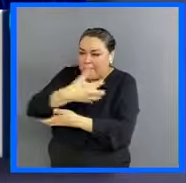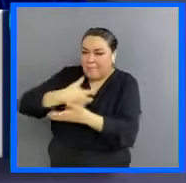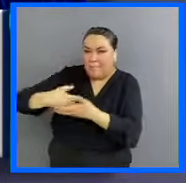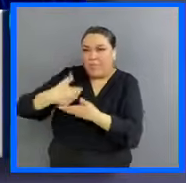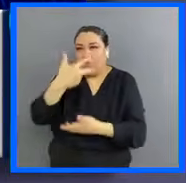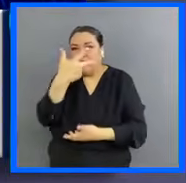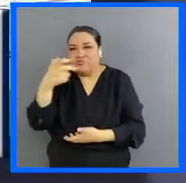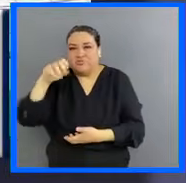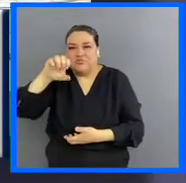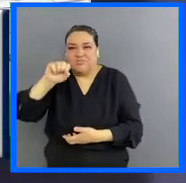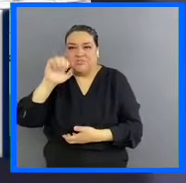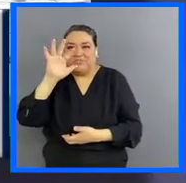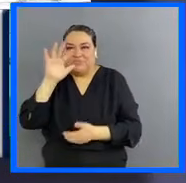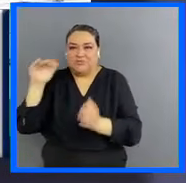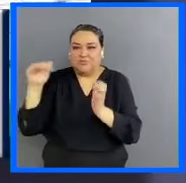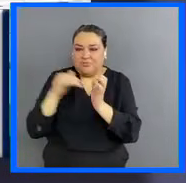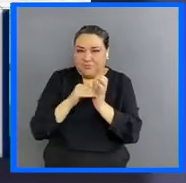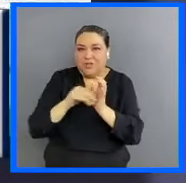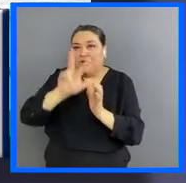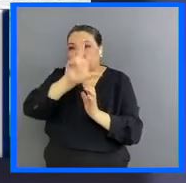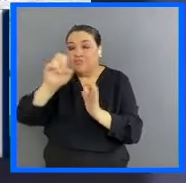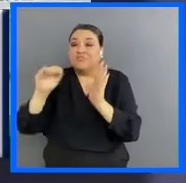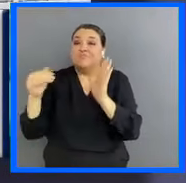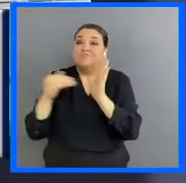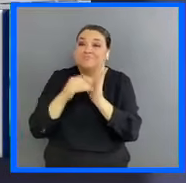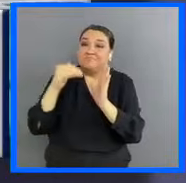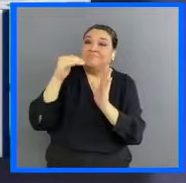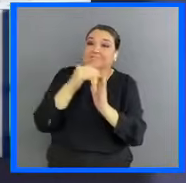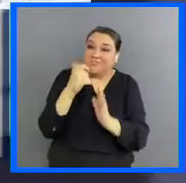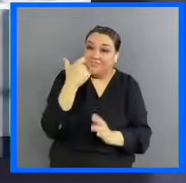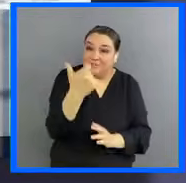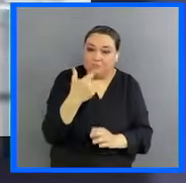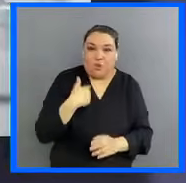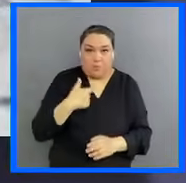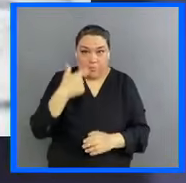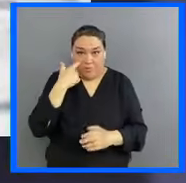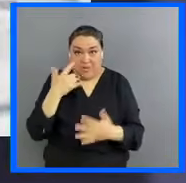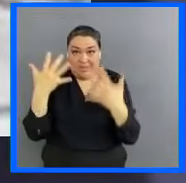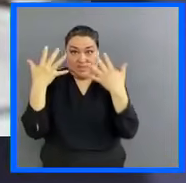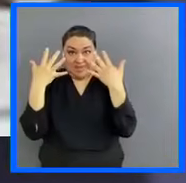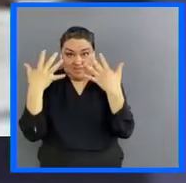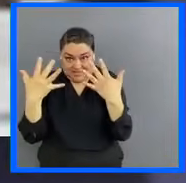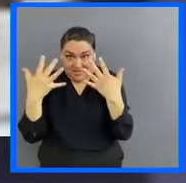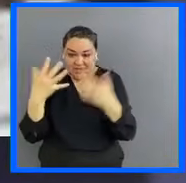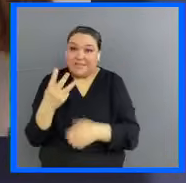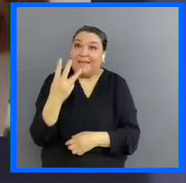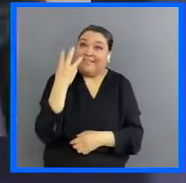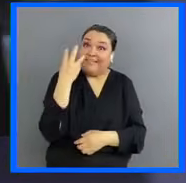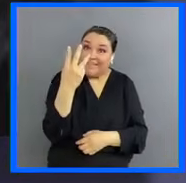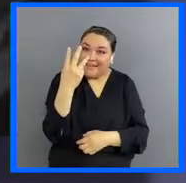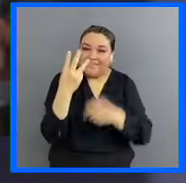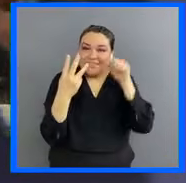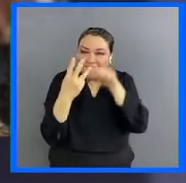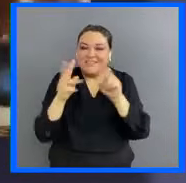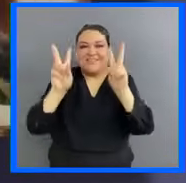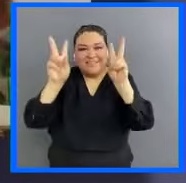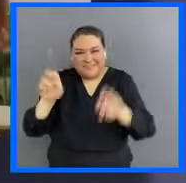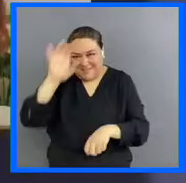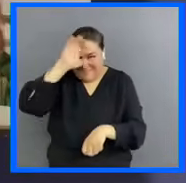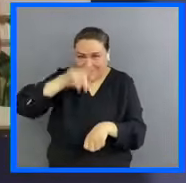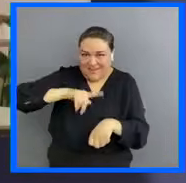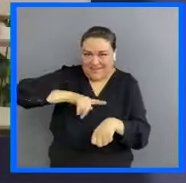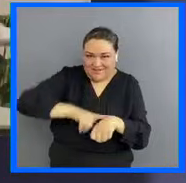865.682 millones de pesos. Aportó 3 de cada 10 pesos, es decir, 2.8% del PIB de México. A tasa anual